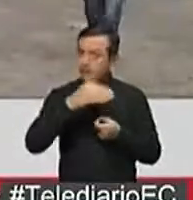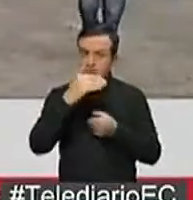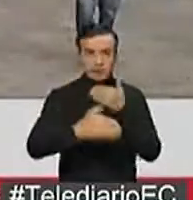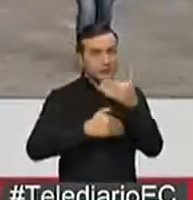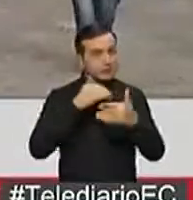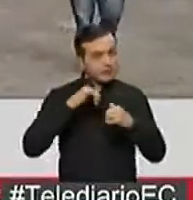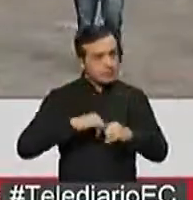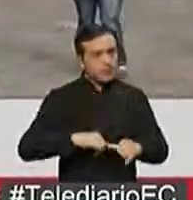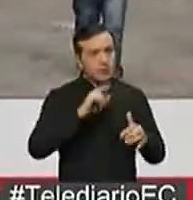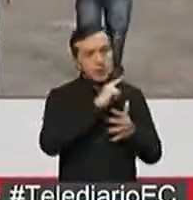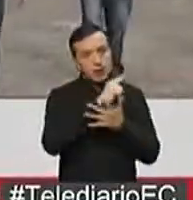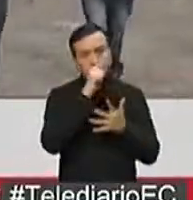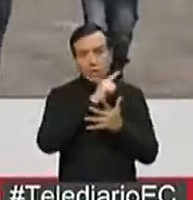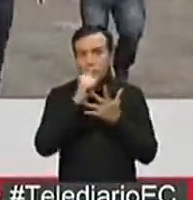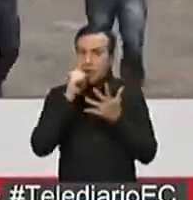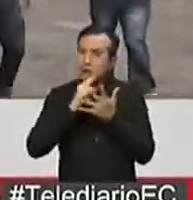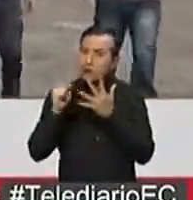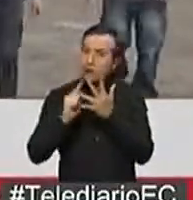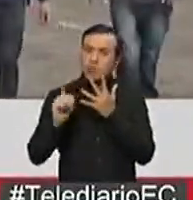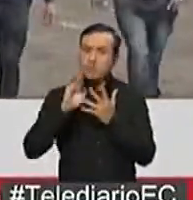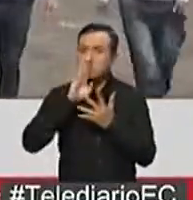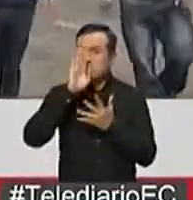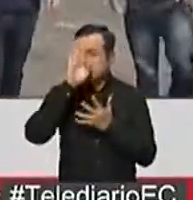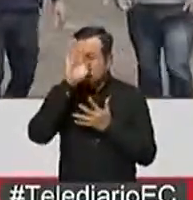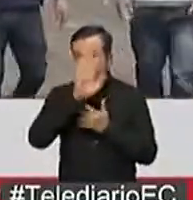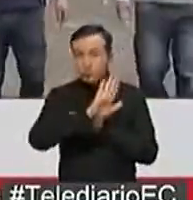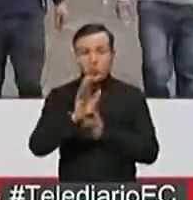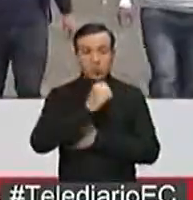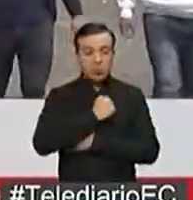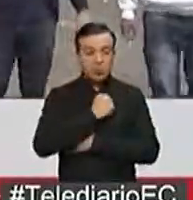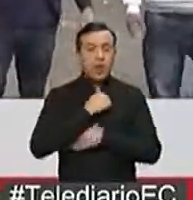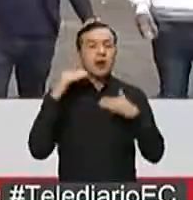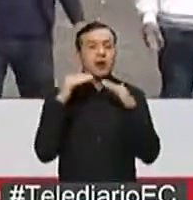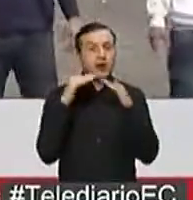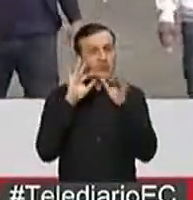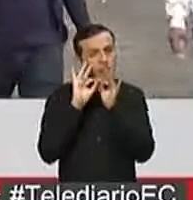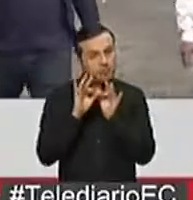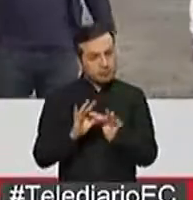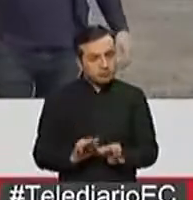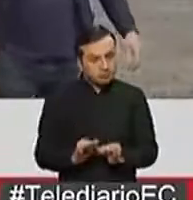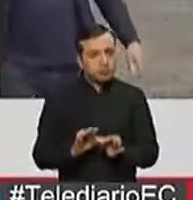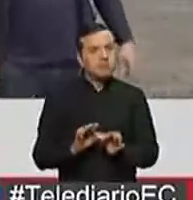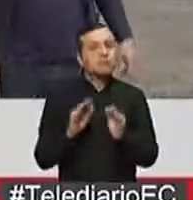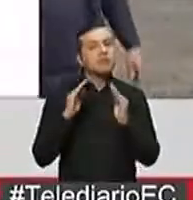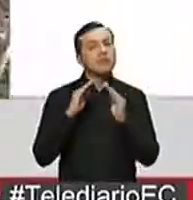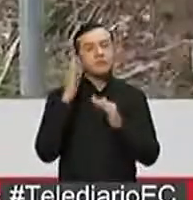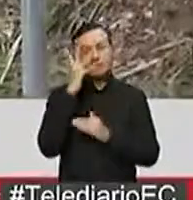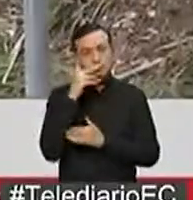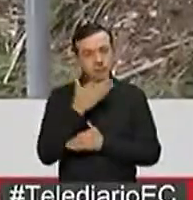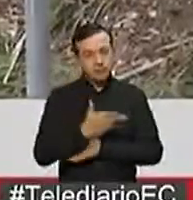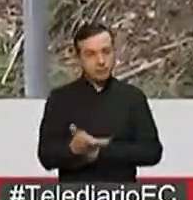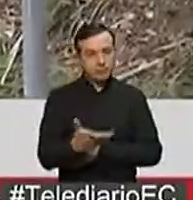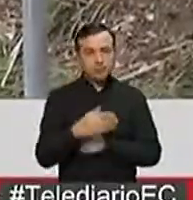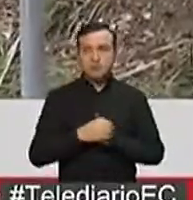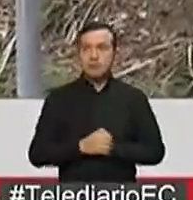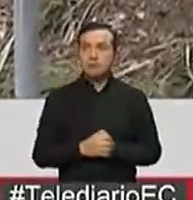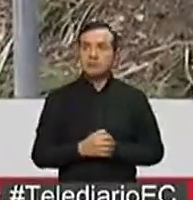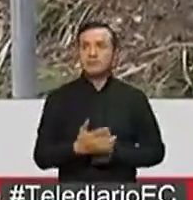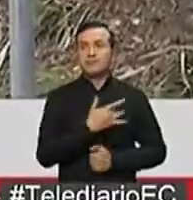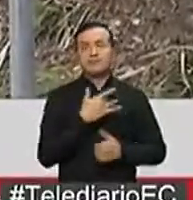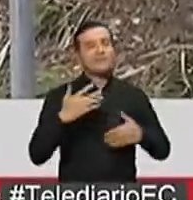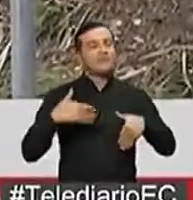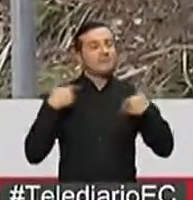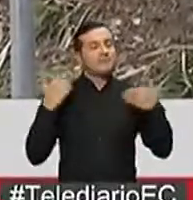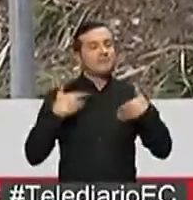que cada frentista esté preocupado de tener el frente de su casa como debe ser, como la casa grande. Pero estoy muy contento